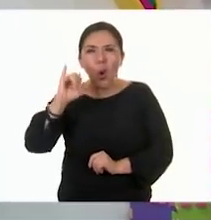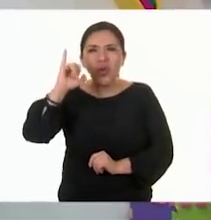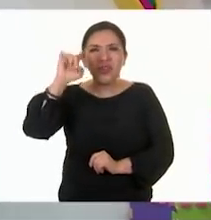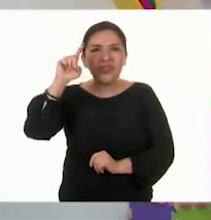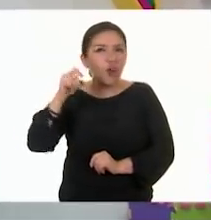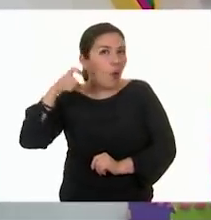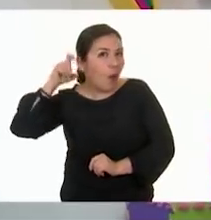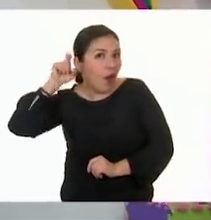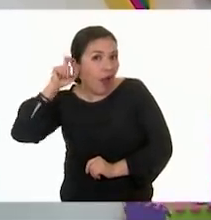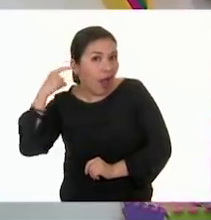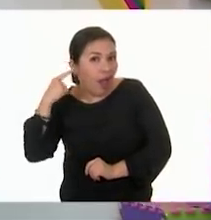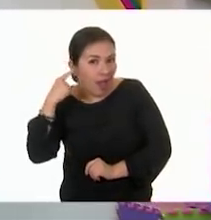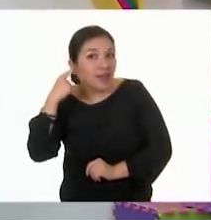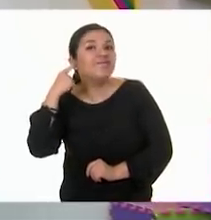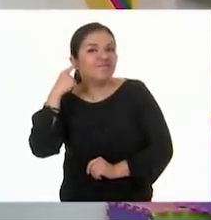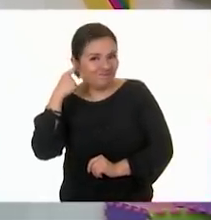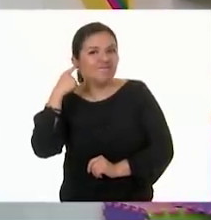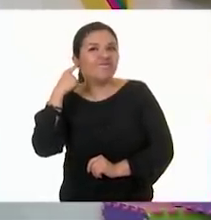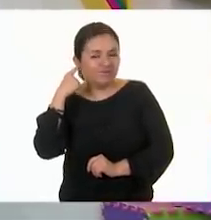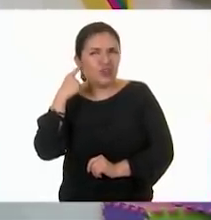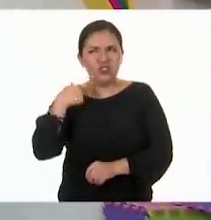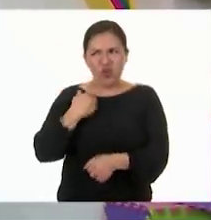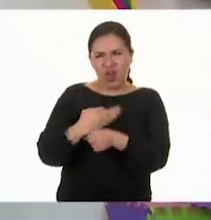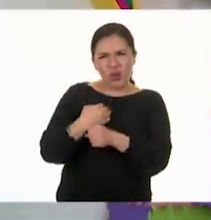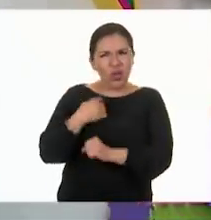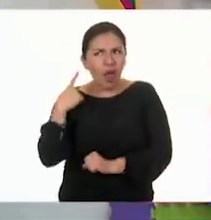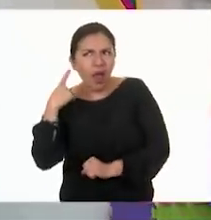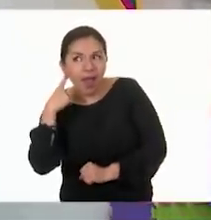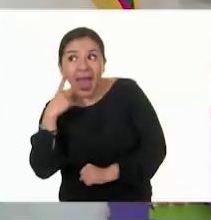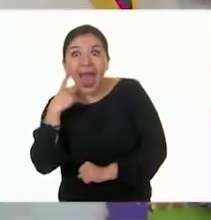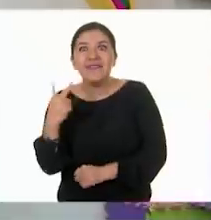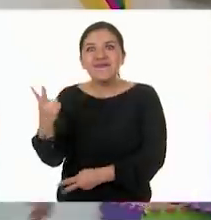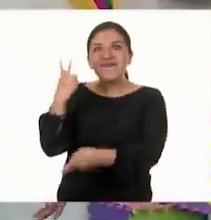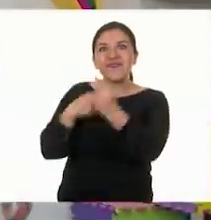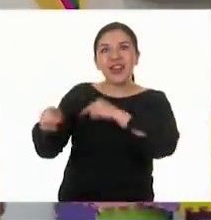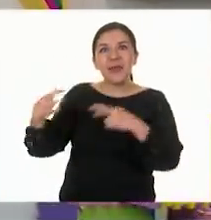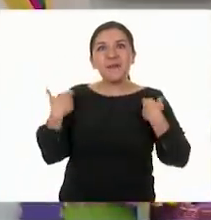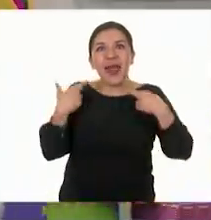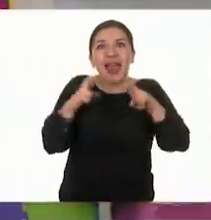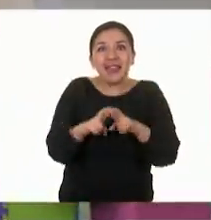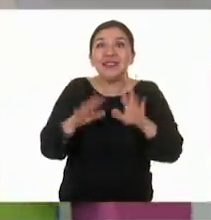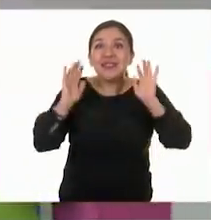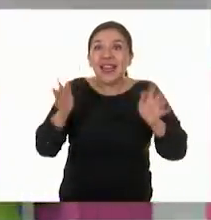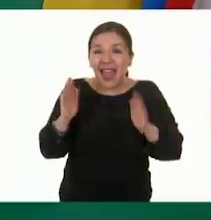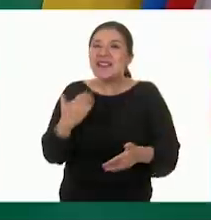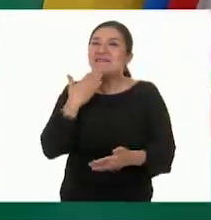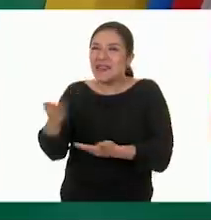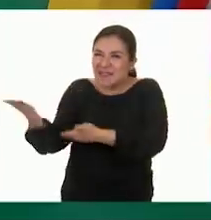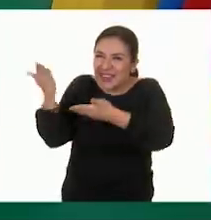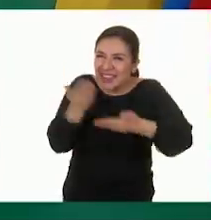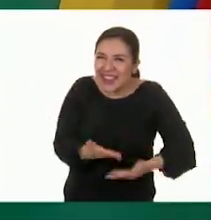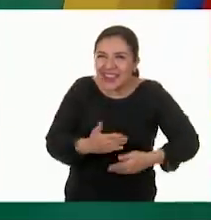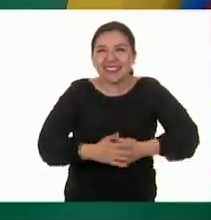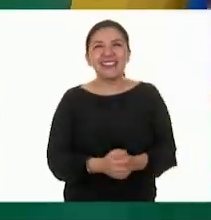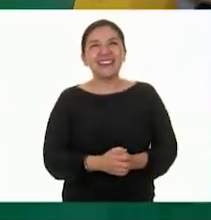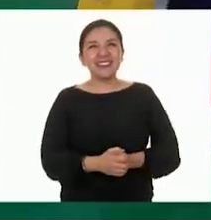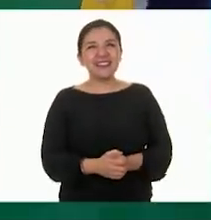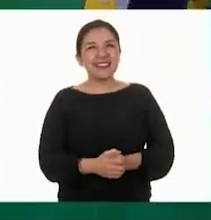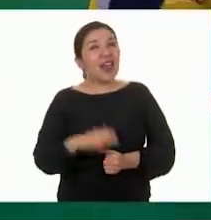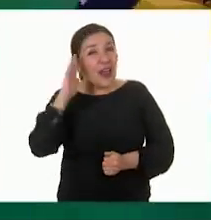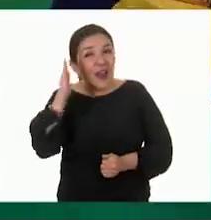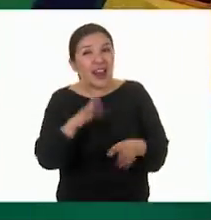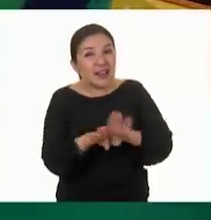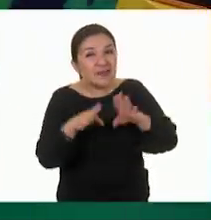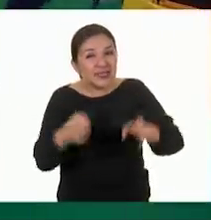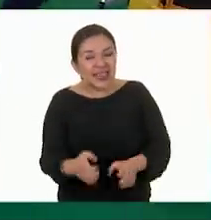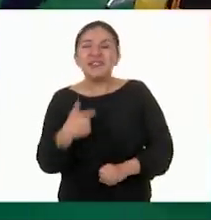Oído. Y precisamente escucho que ya viene el profe Ezequiel. Ayúdenme a darle la bienvenida. ¡Profe Ezequiel! Hola, Alexia, ¿cómo